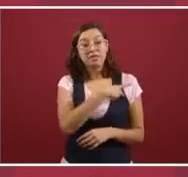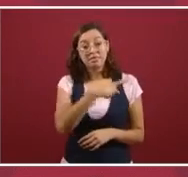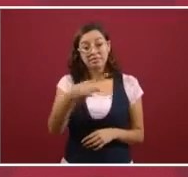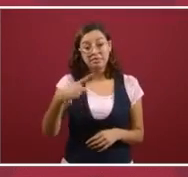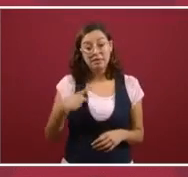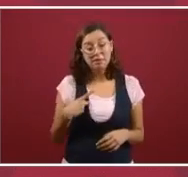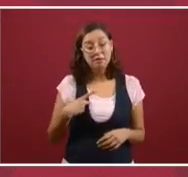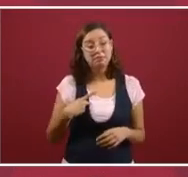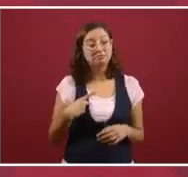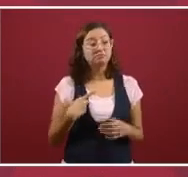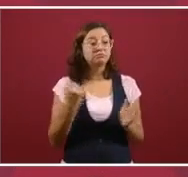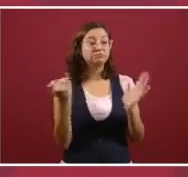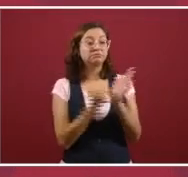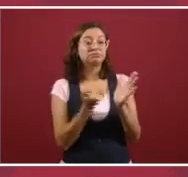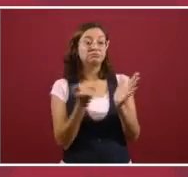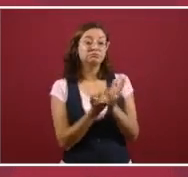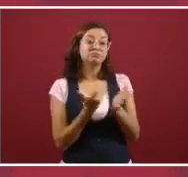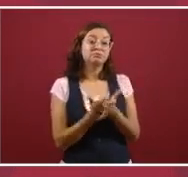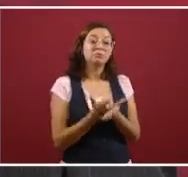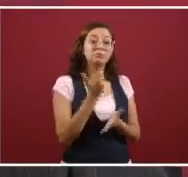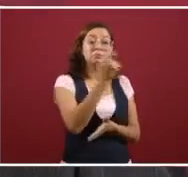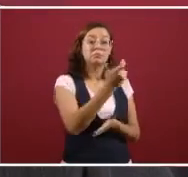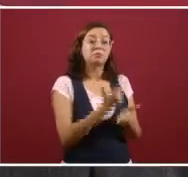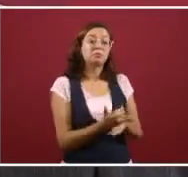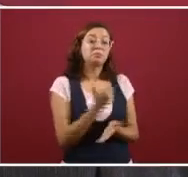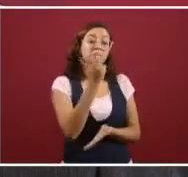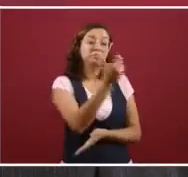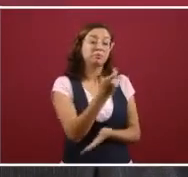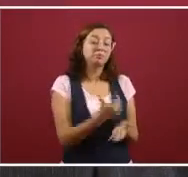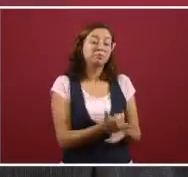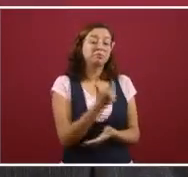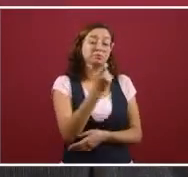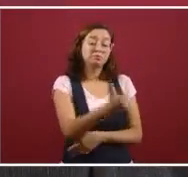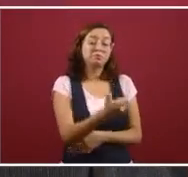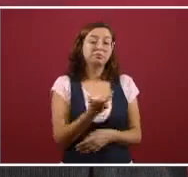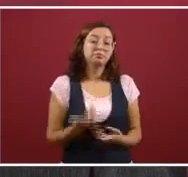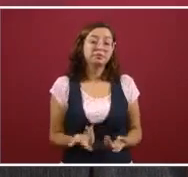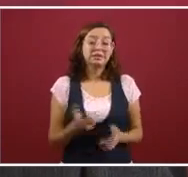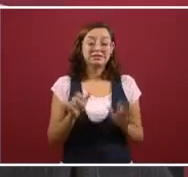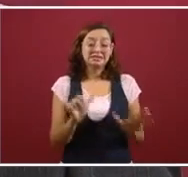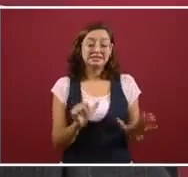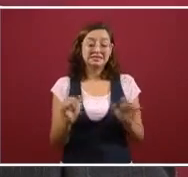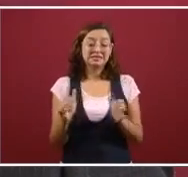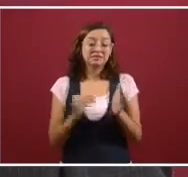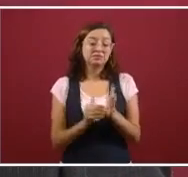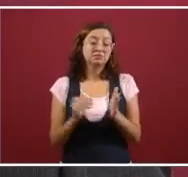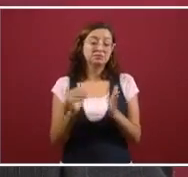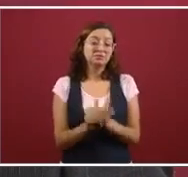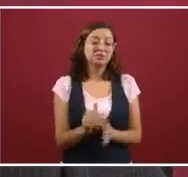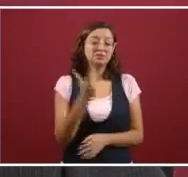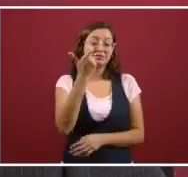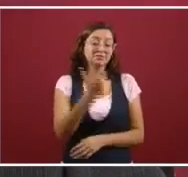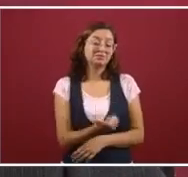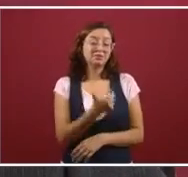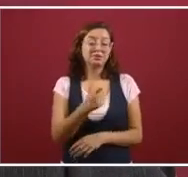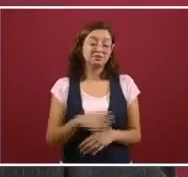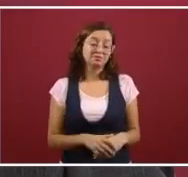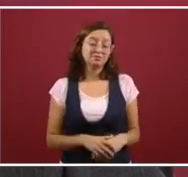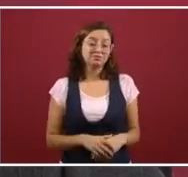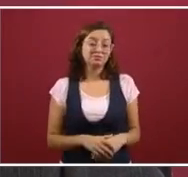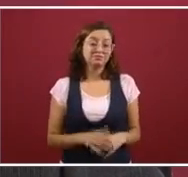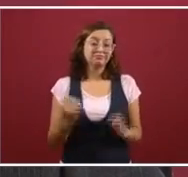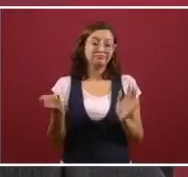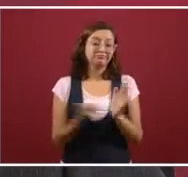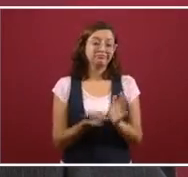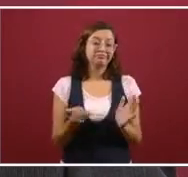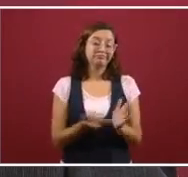mitad, porque estamos pagando más de 600 mil millones de pesos de